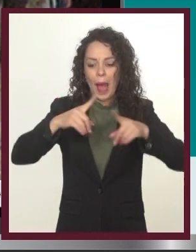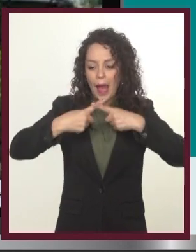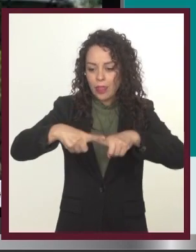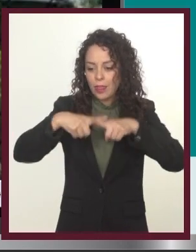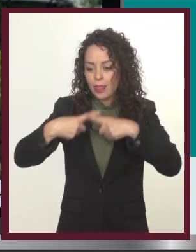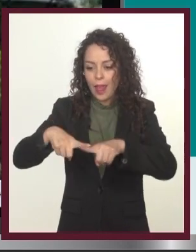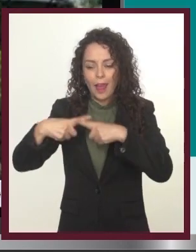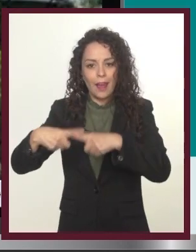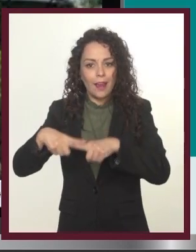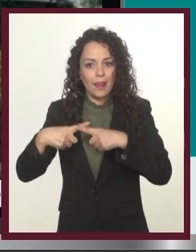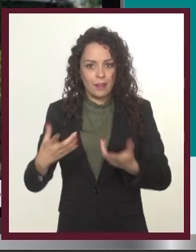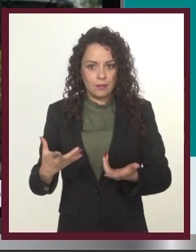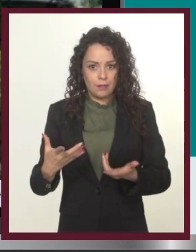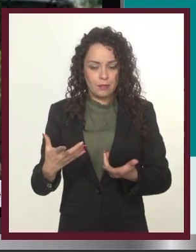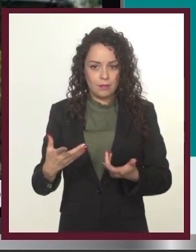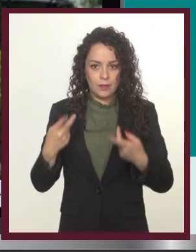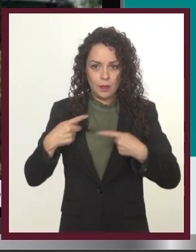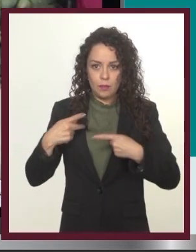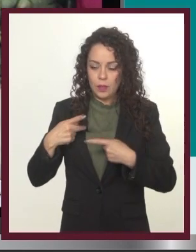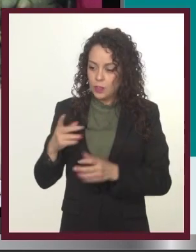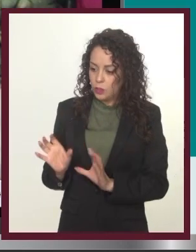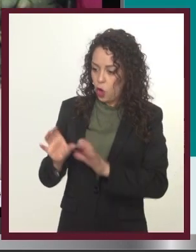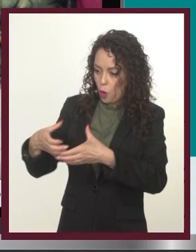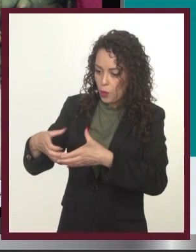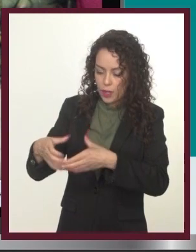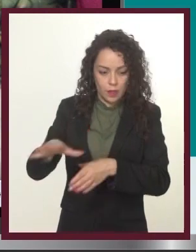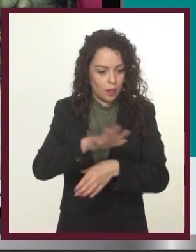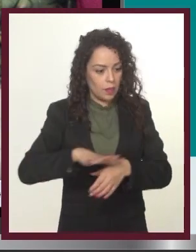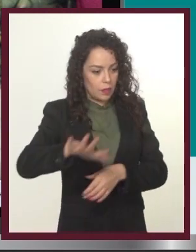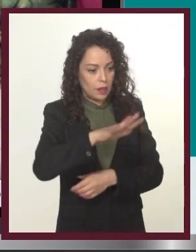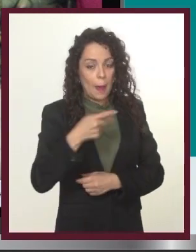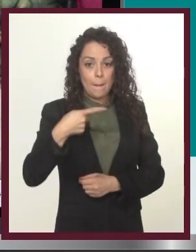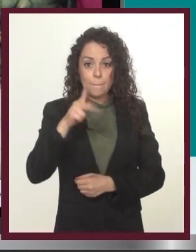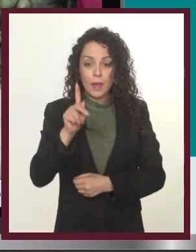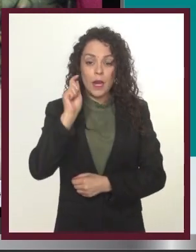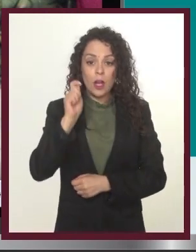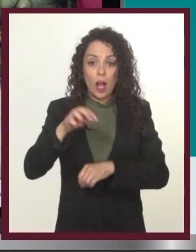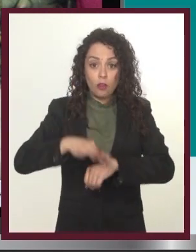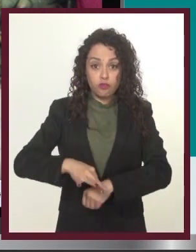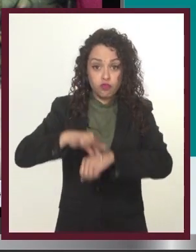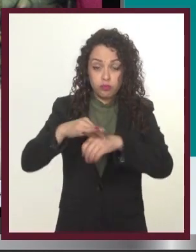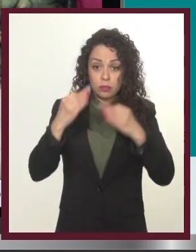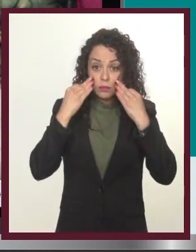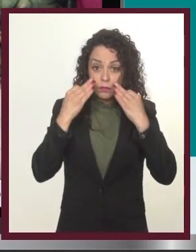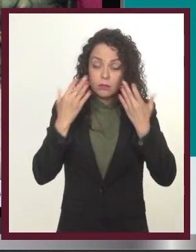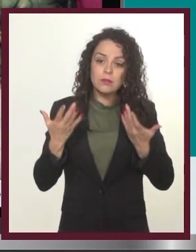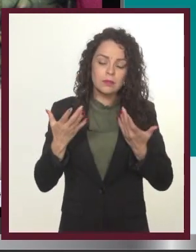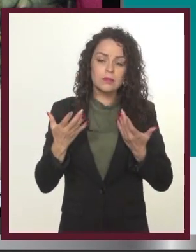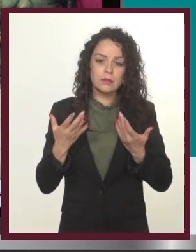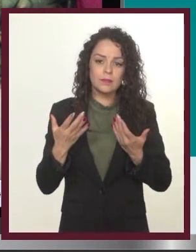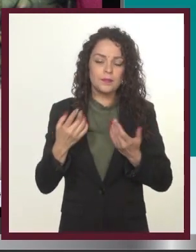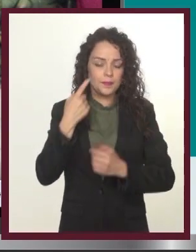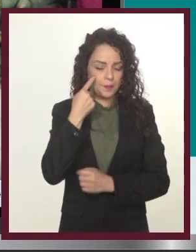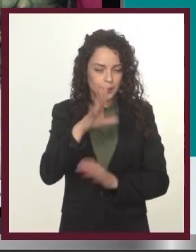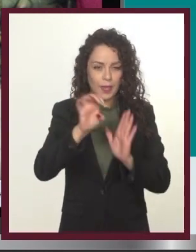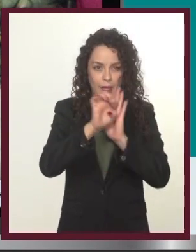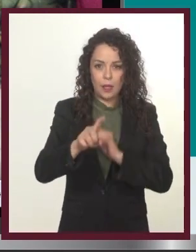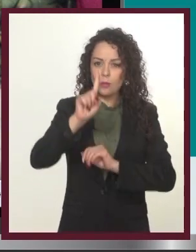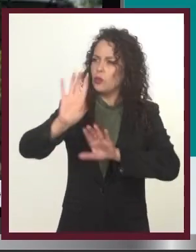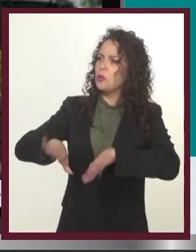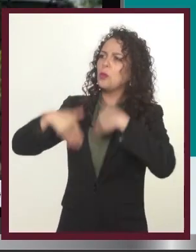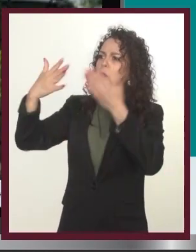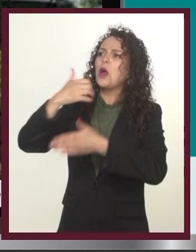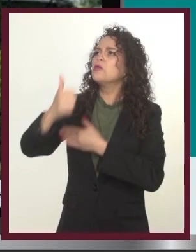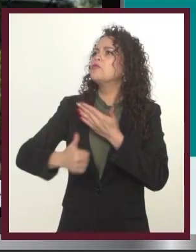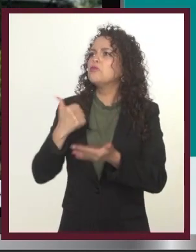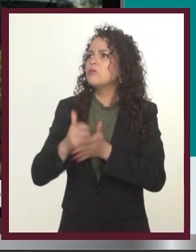diferentes miembros de la sociedad con otros, pues, en un espacio comunitario. Pero a nivel físico, vuelvo a lo mismo. No puedes entender una ciudad. Cuando llegamos a cualquier